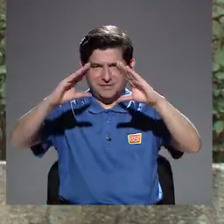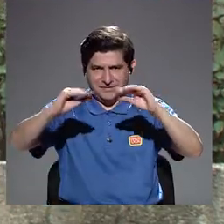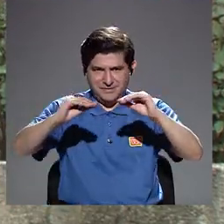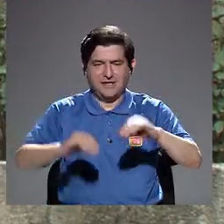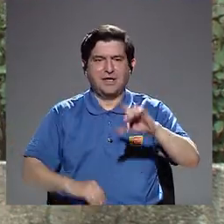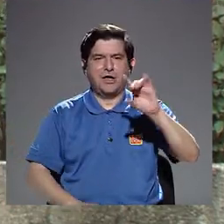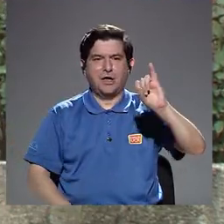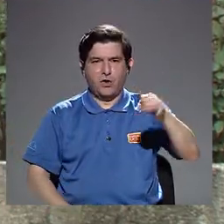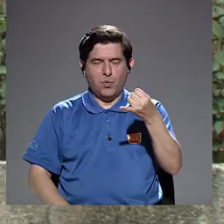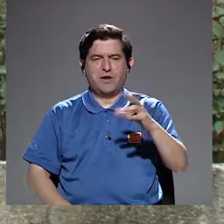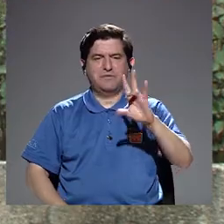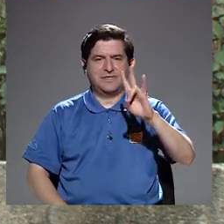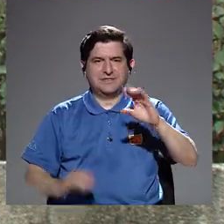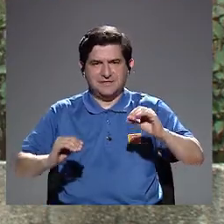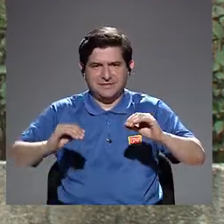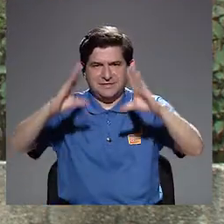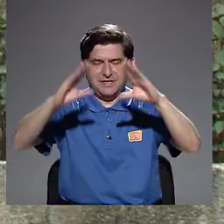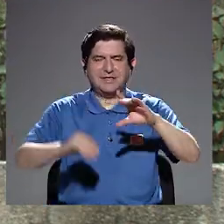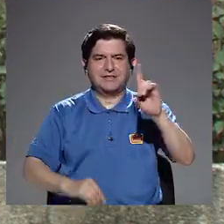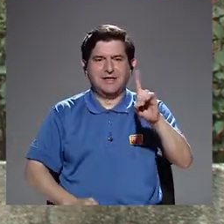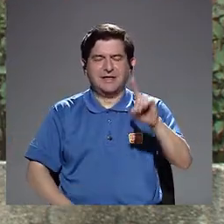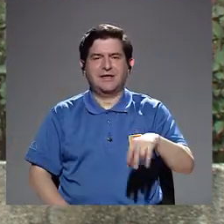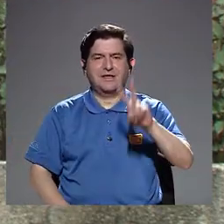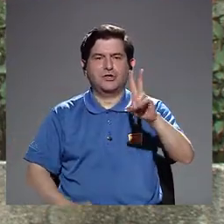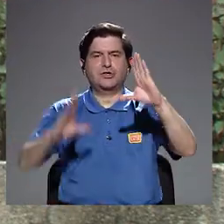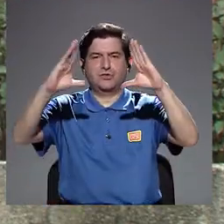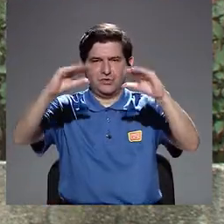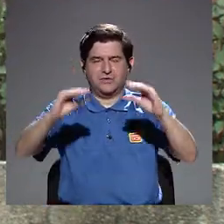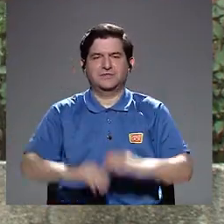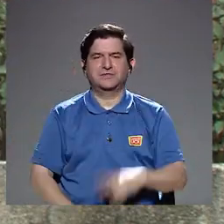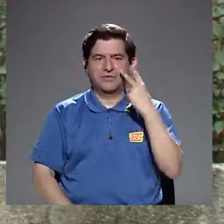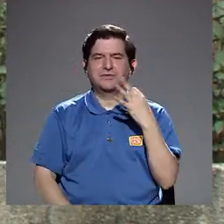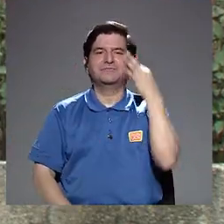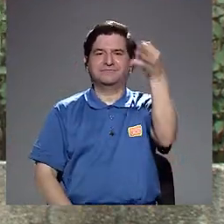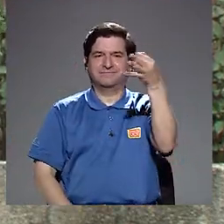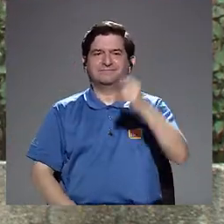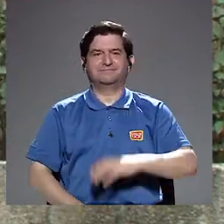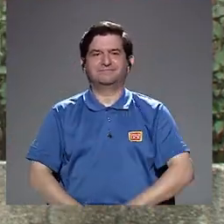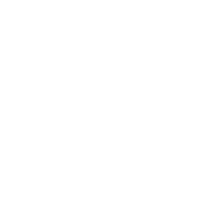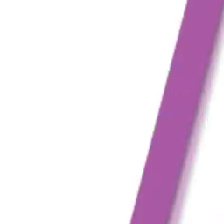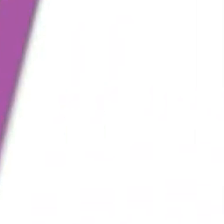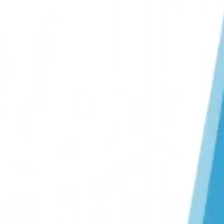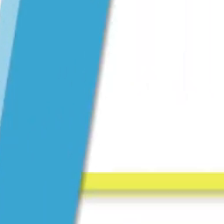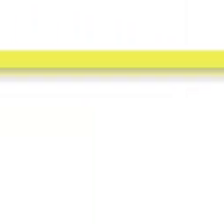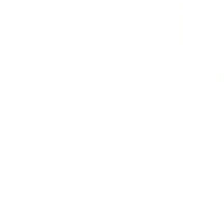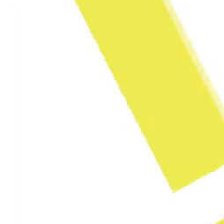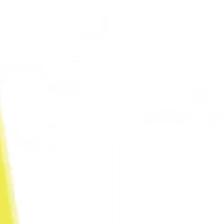de la noche, los jueves a las 7 de la mañana y los domingos a las 2 de la tarde. Hasta la próxima.